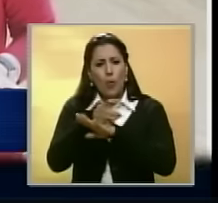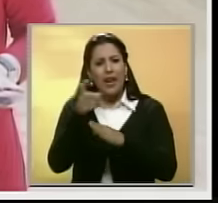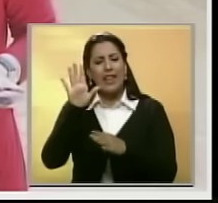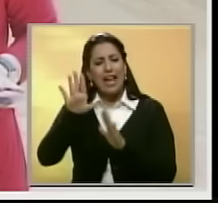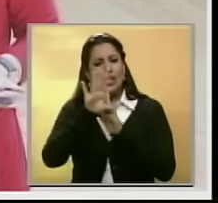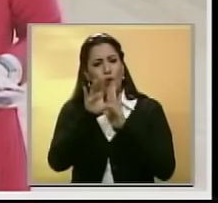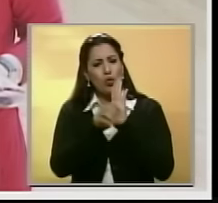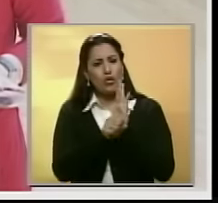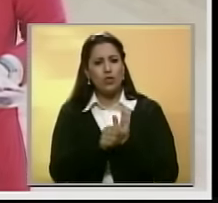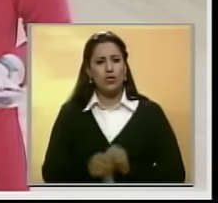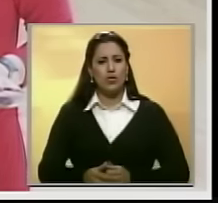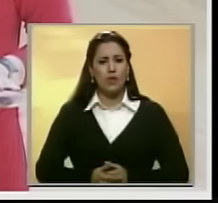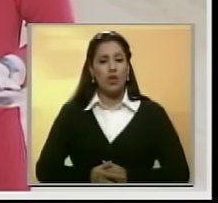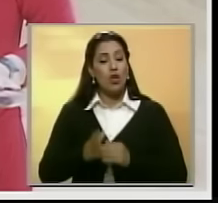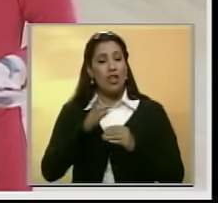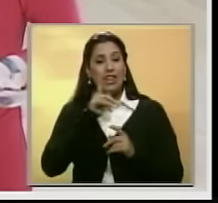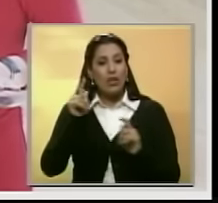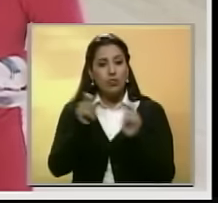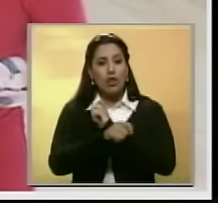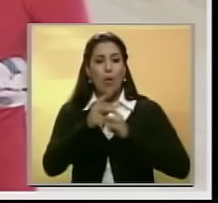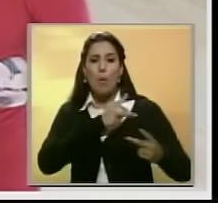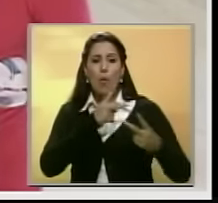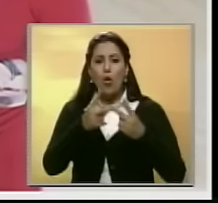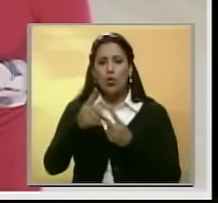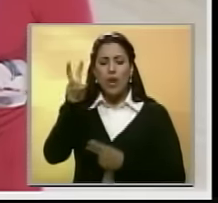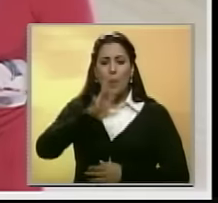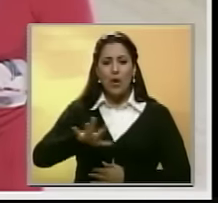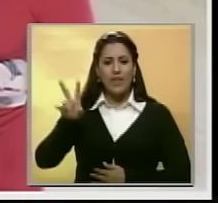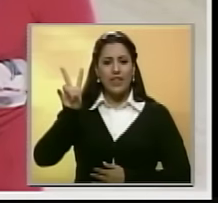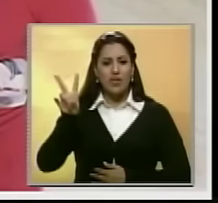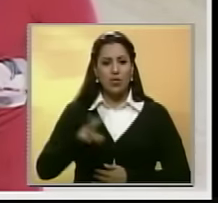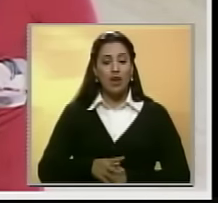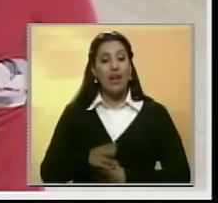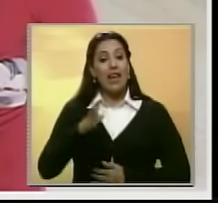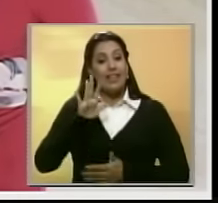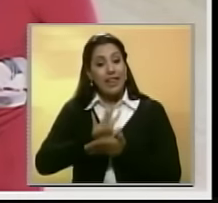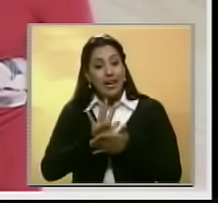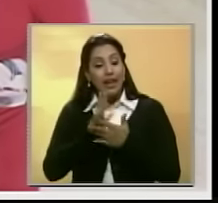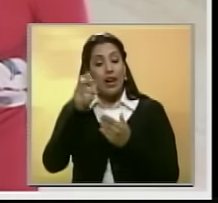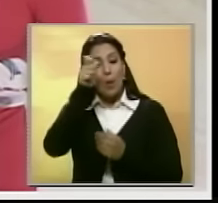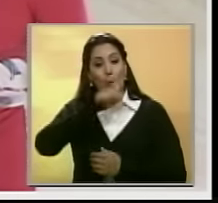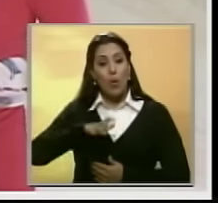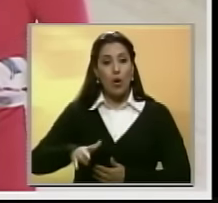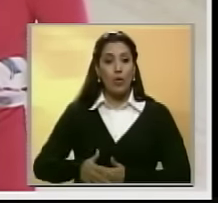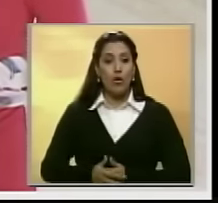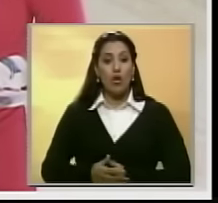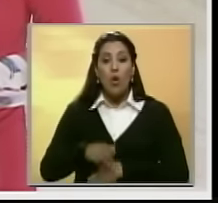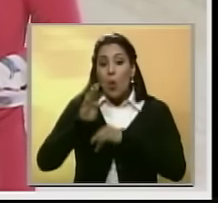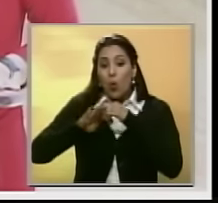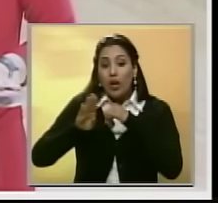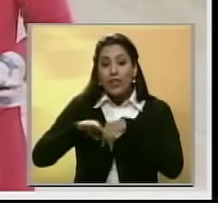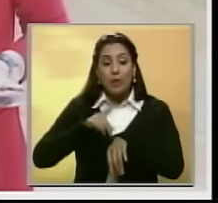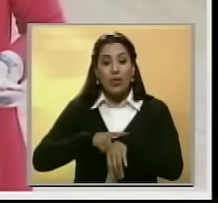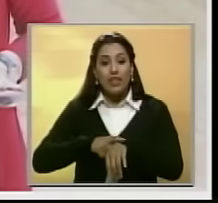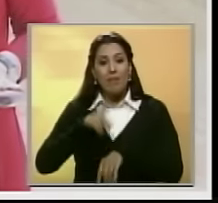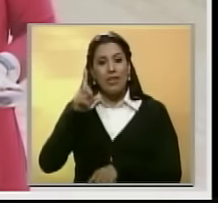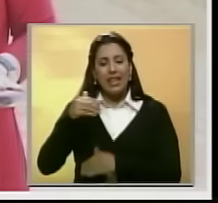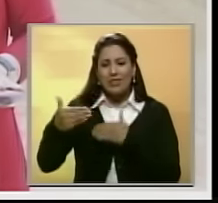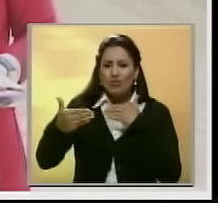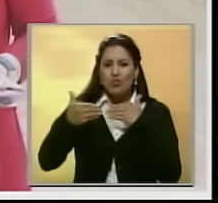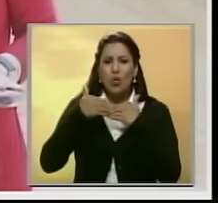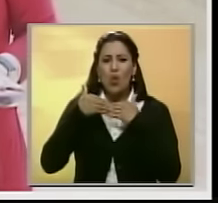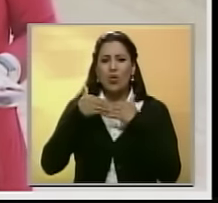y constitucional. Torcer la voluntad del pueblo de Venezuela, la soberanía popular. En última instancia, es un